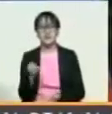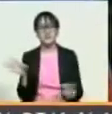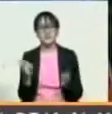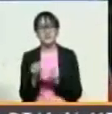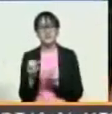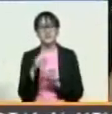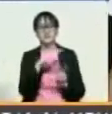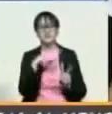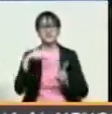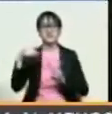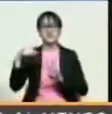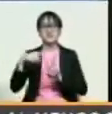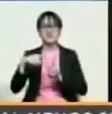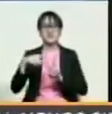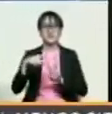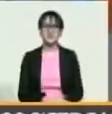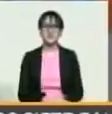retornamos el pasa con ustedes